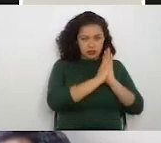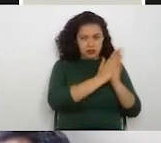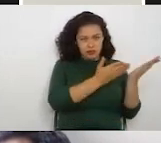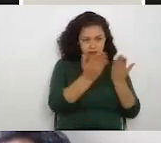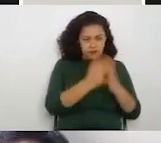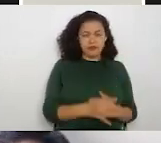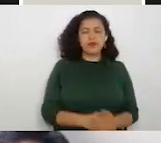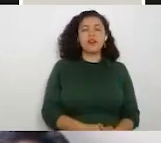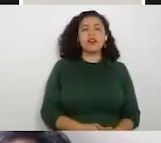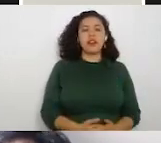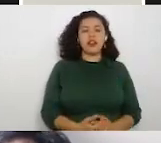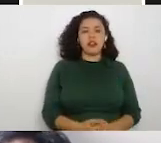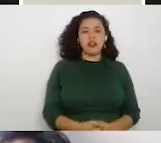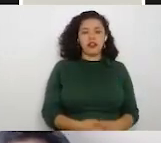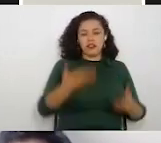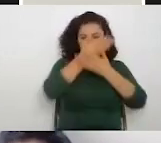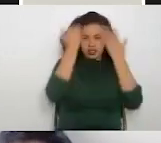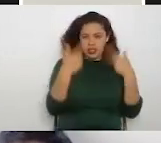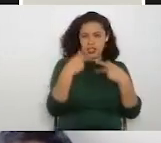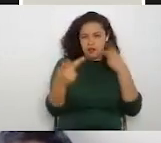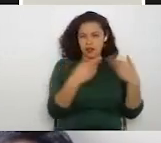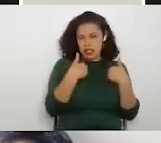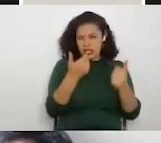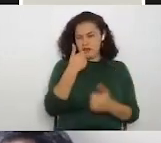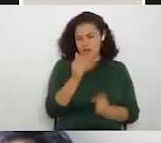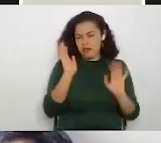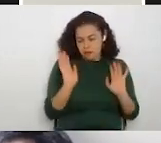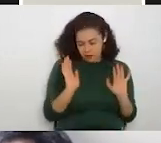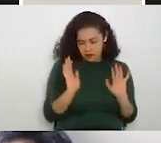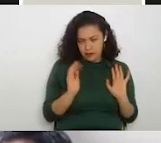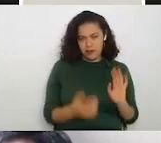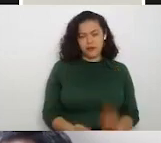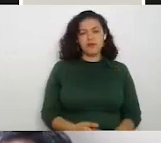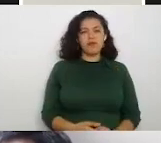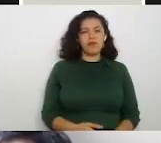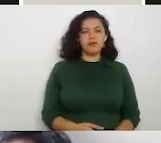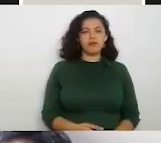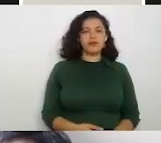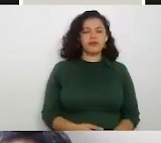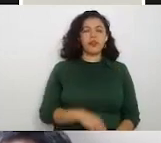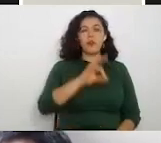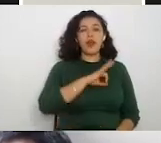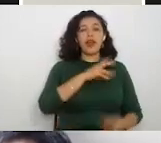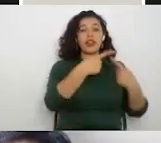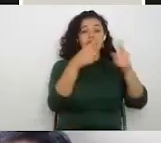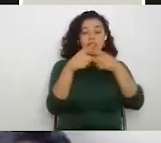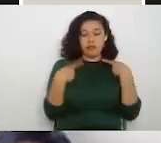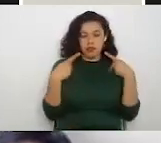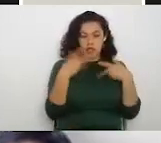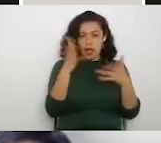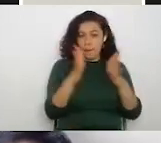Sí, a ver, no sé si entendí bien la pregunta. ¿Puede ser que varias personas colaboren